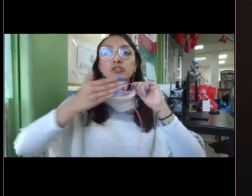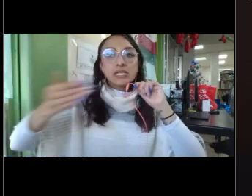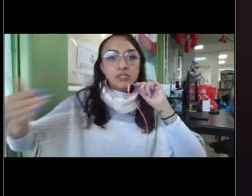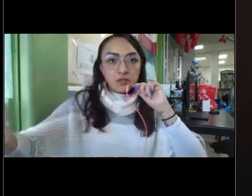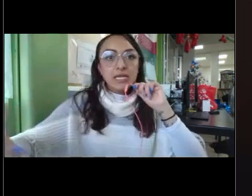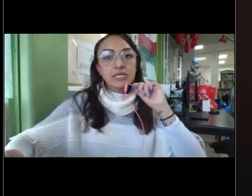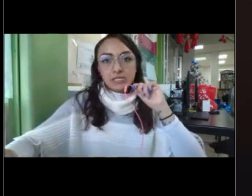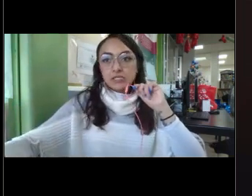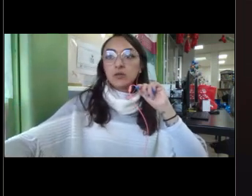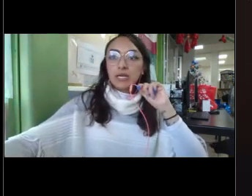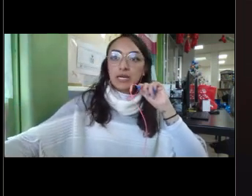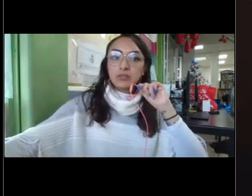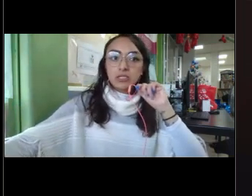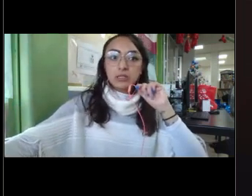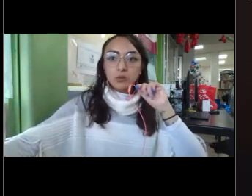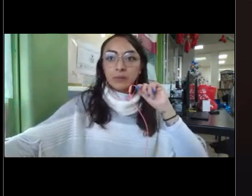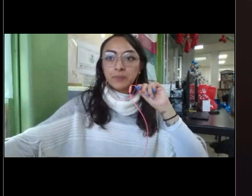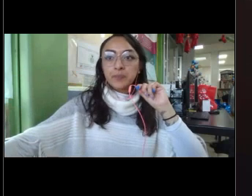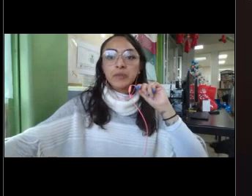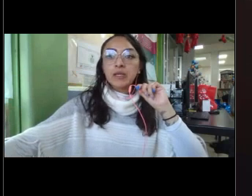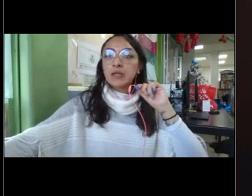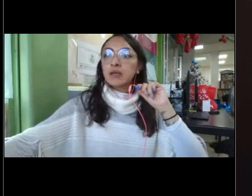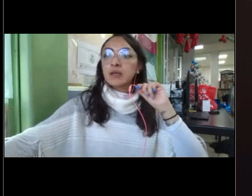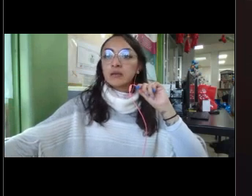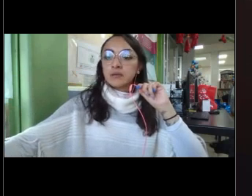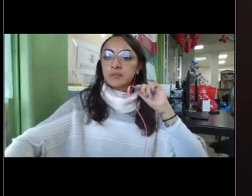en proceso de adquisición de la lectoescritura.